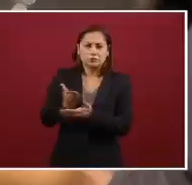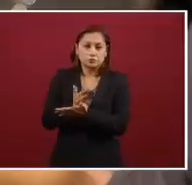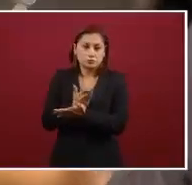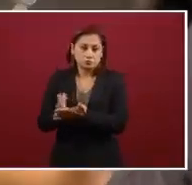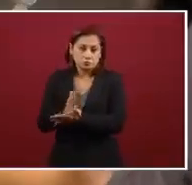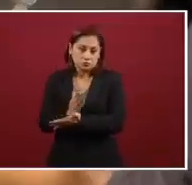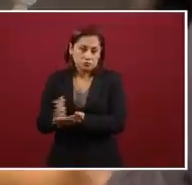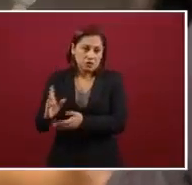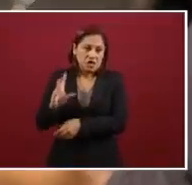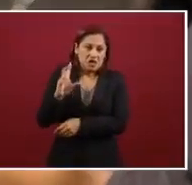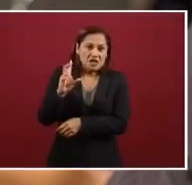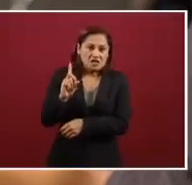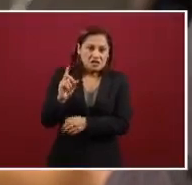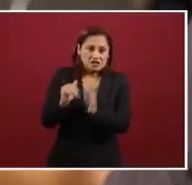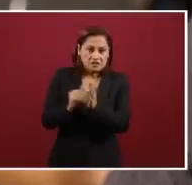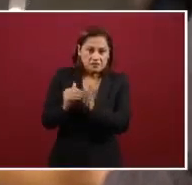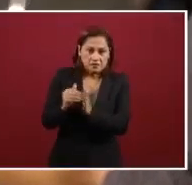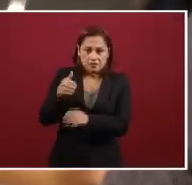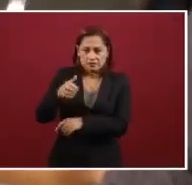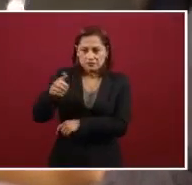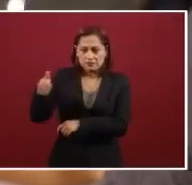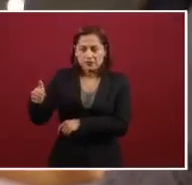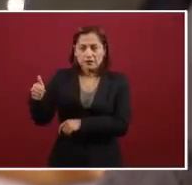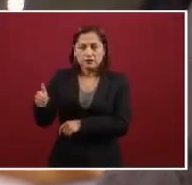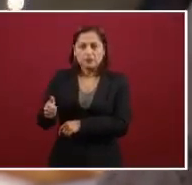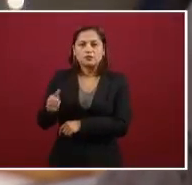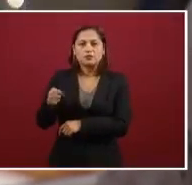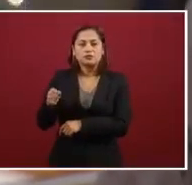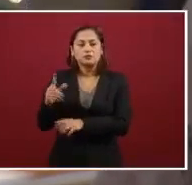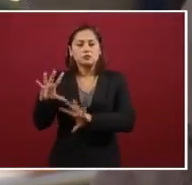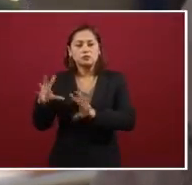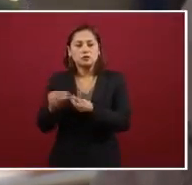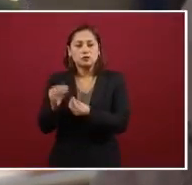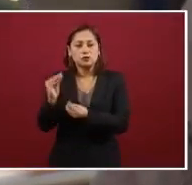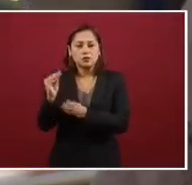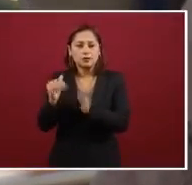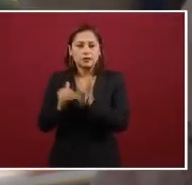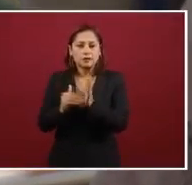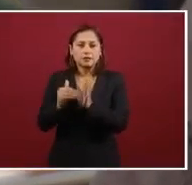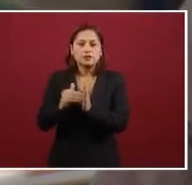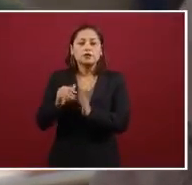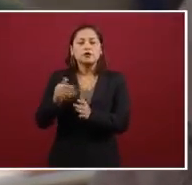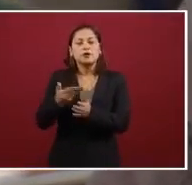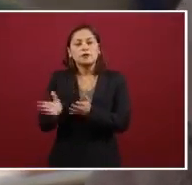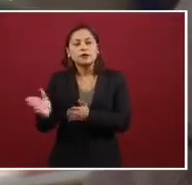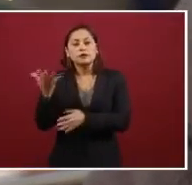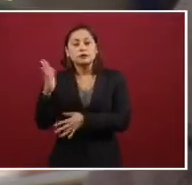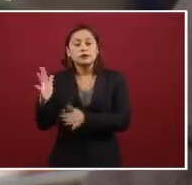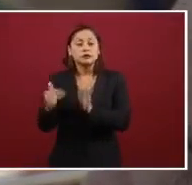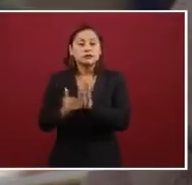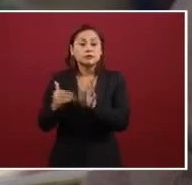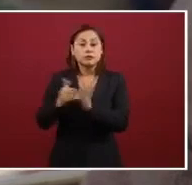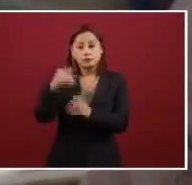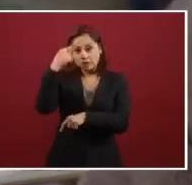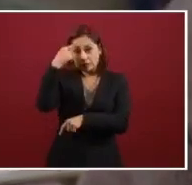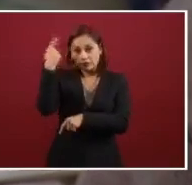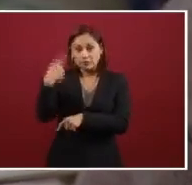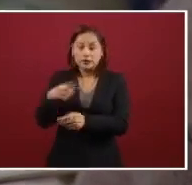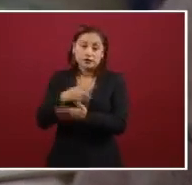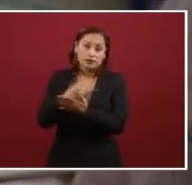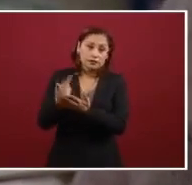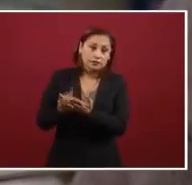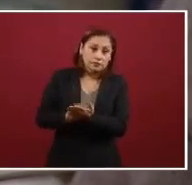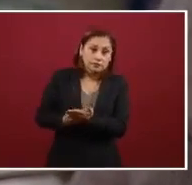serían 90, y 10 millones para, digamos, todo lo que es la ejecución de este programa. Mi pregunta sería,